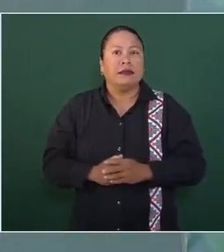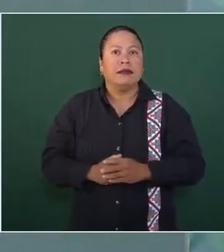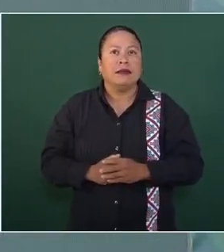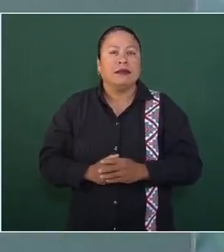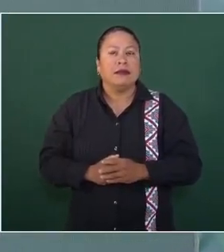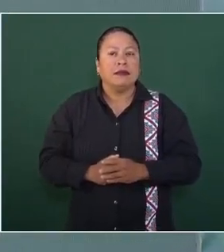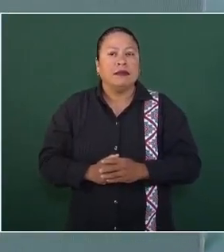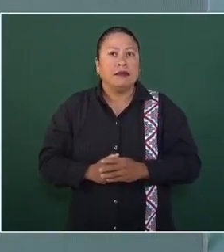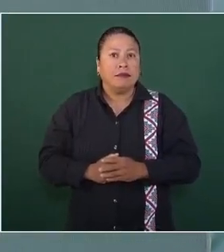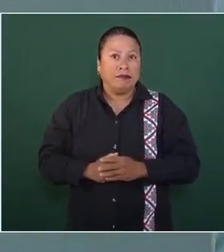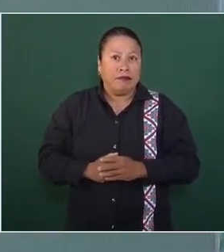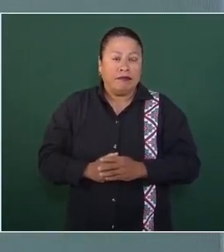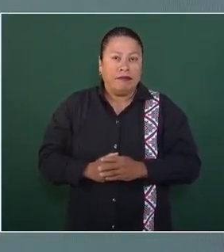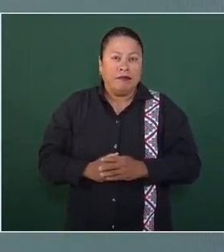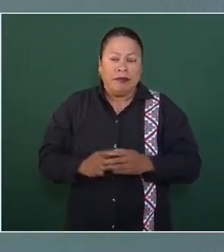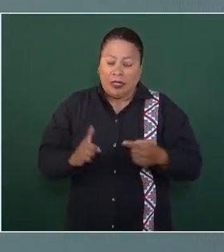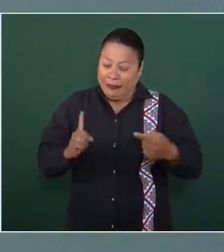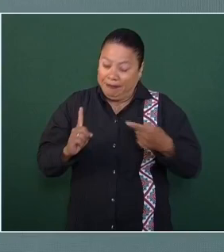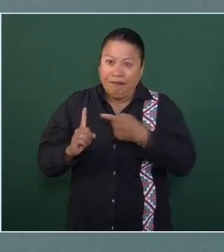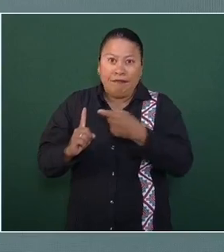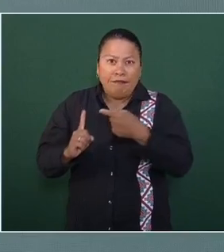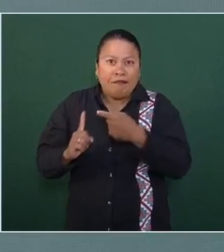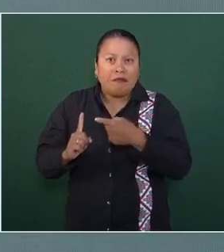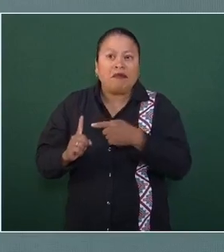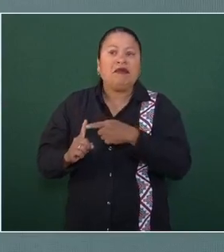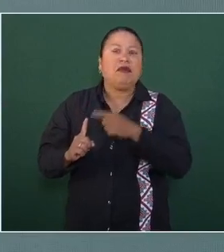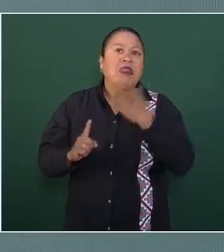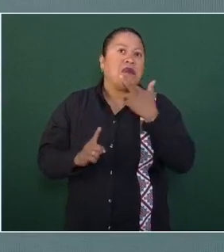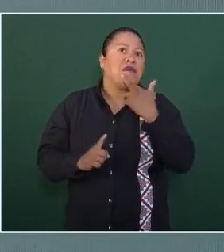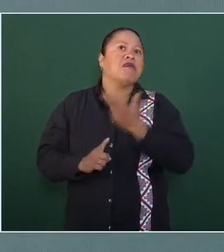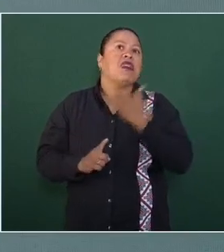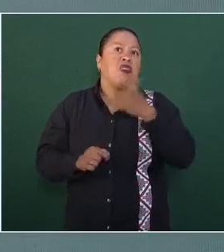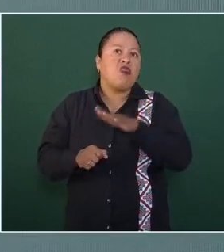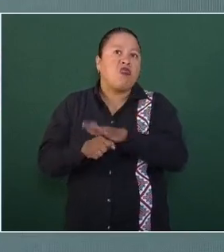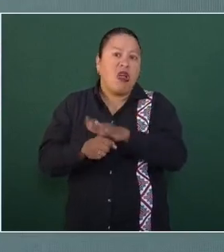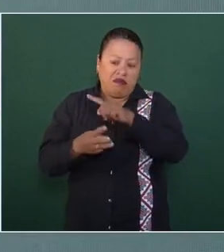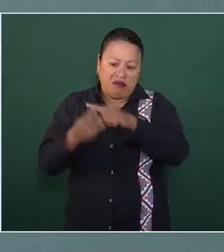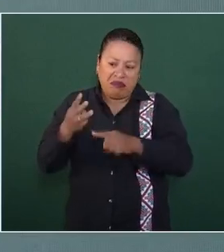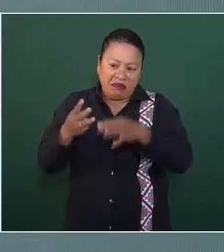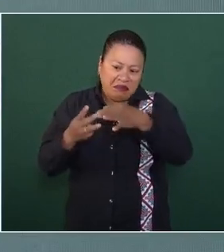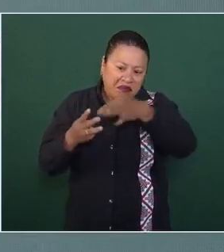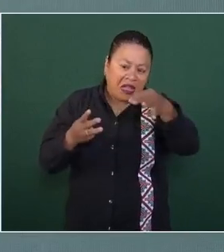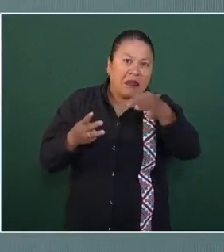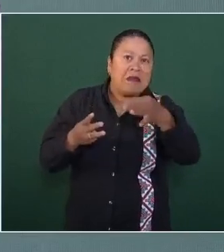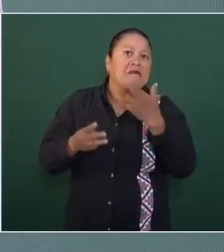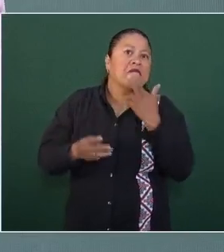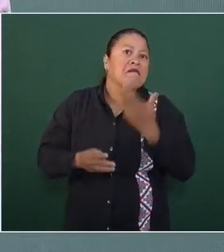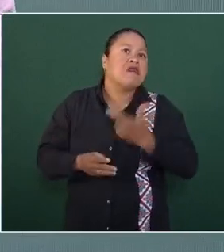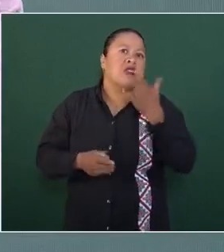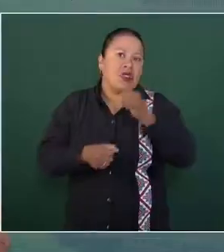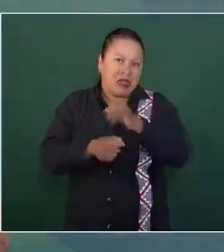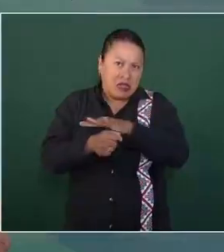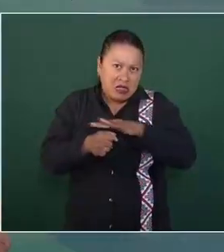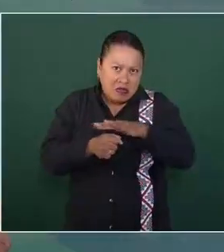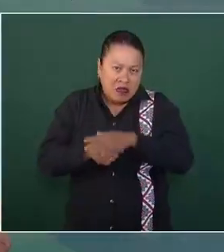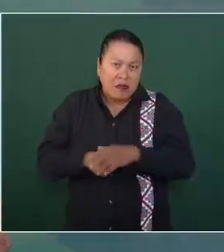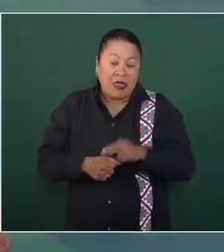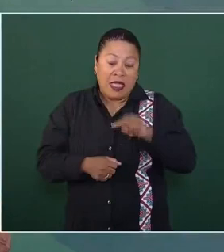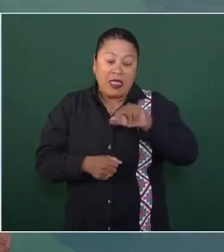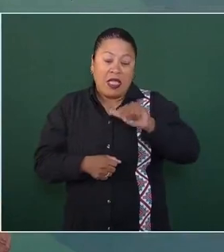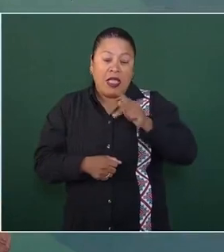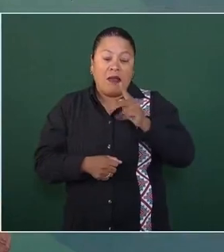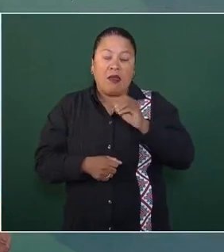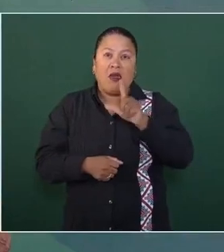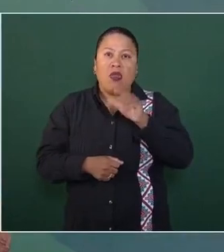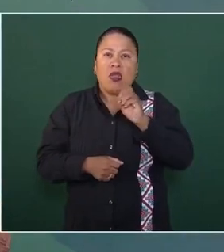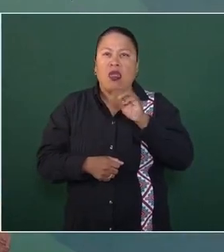se define más por el Istmo Napoleón III también